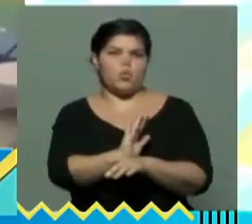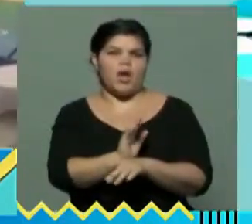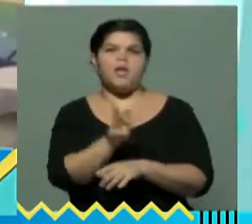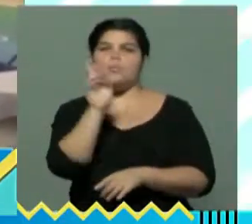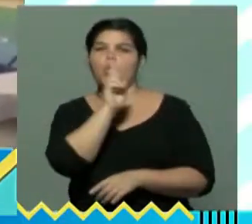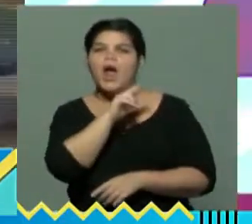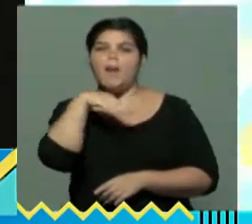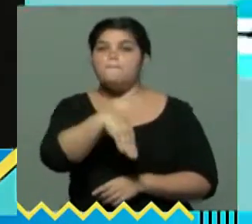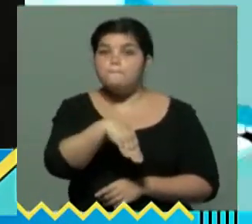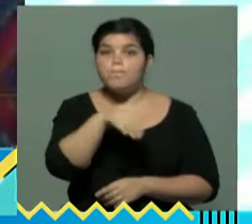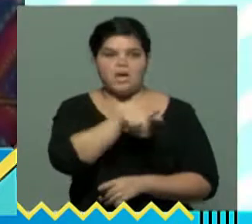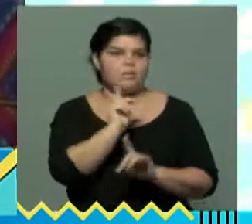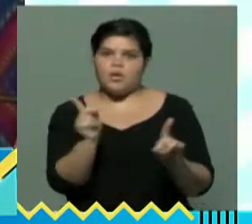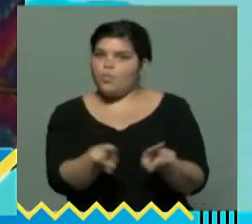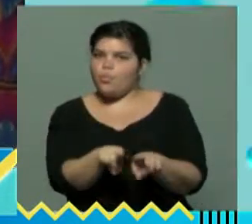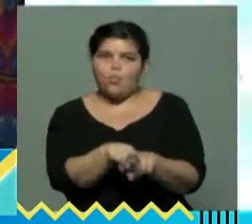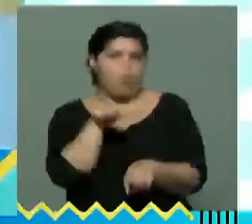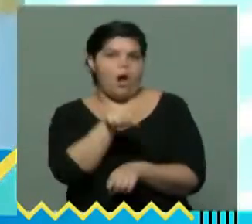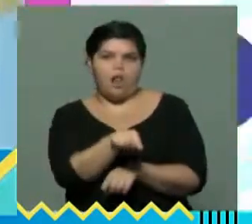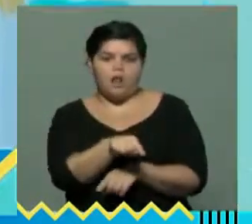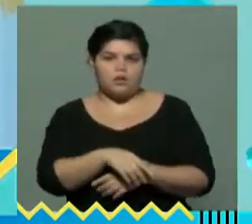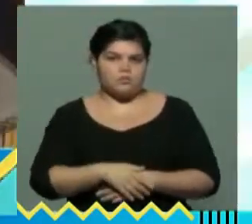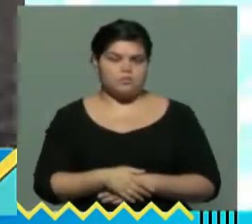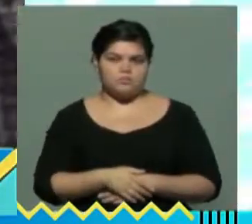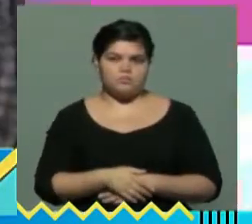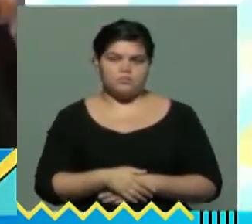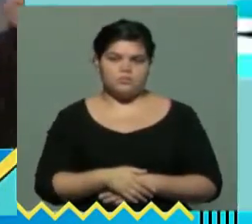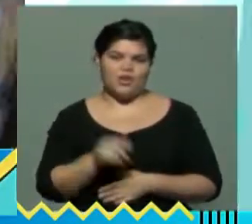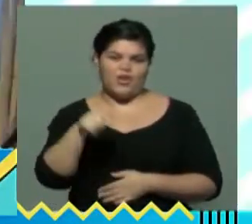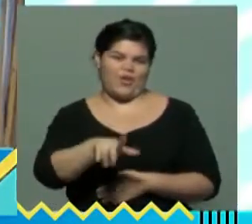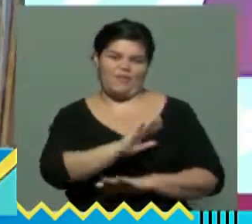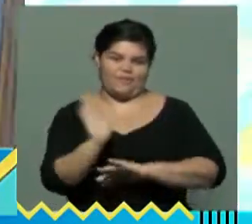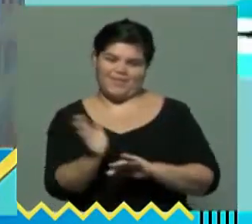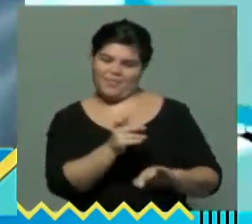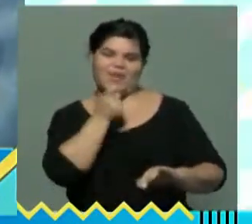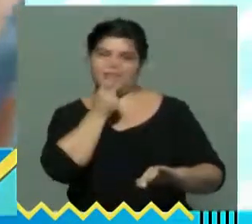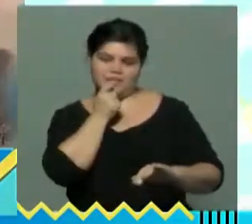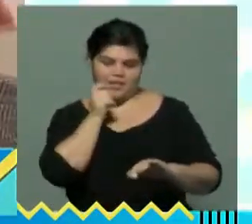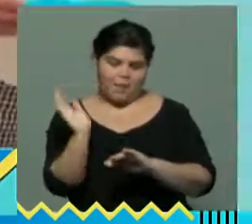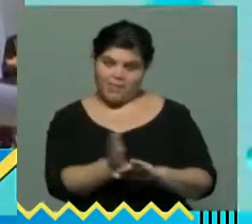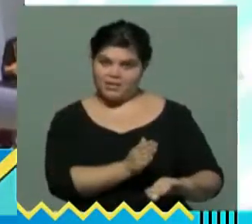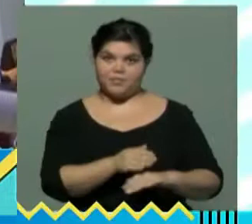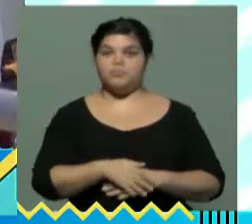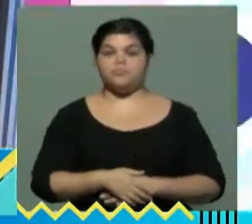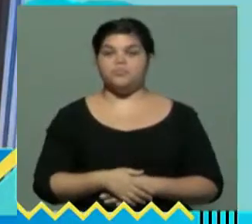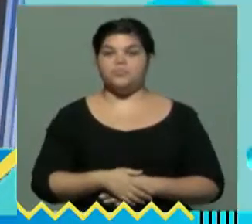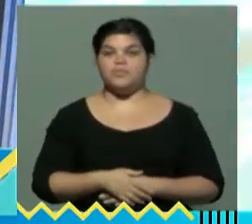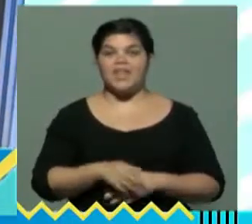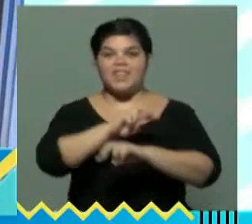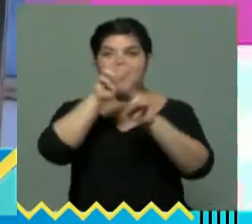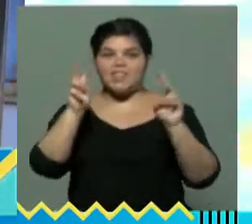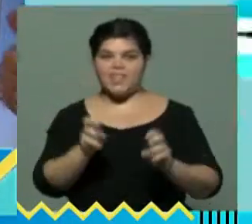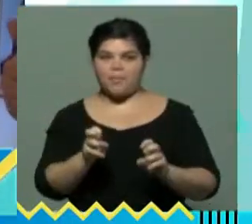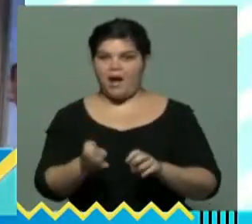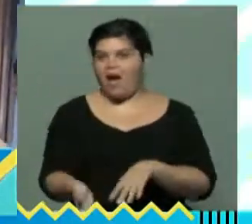va a ser la... no, fuera de chiste, en realidad el tema, antes